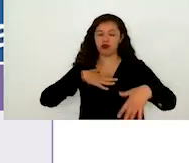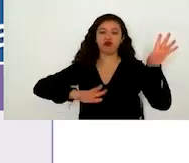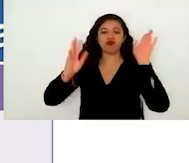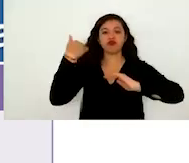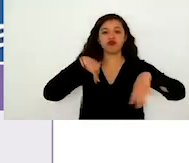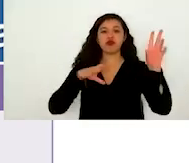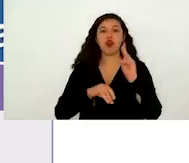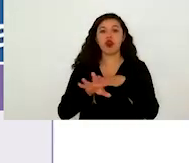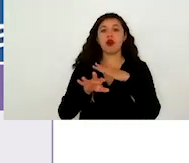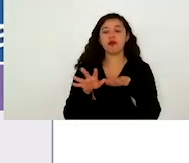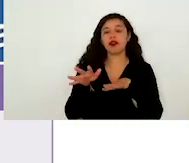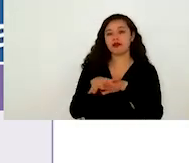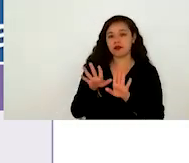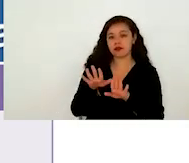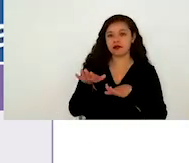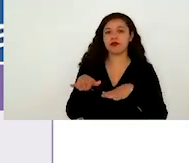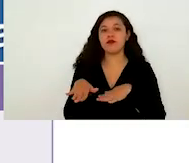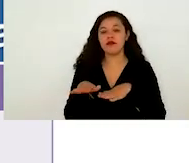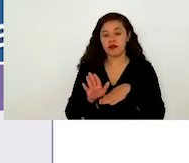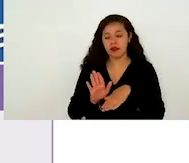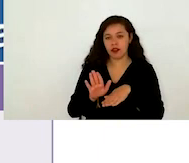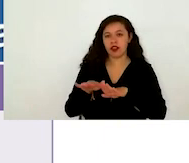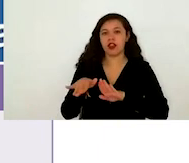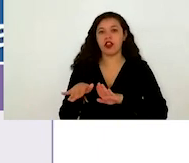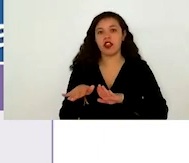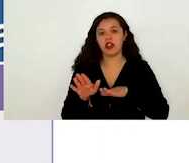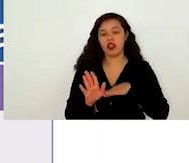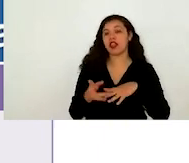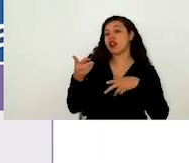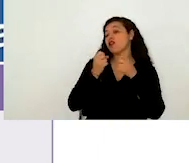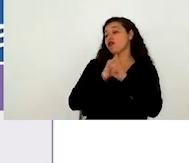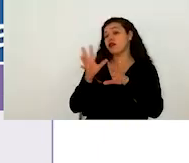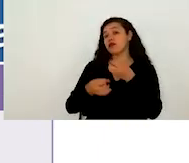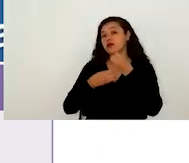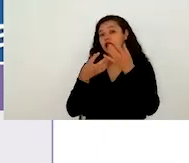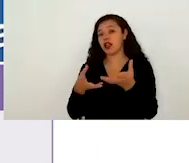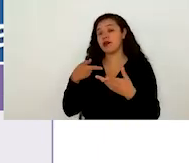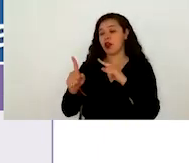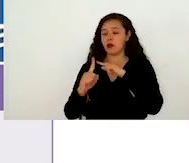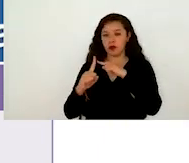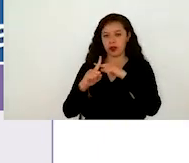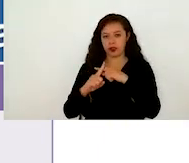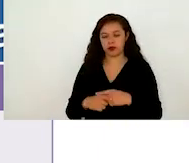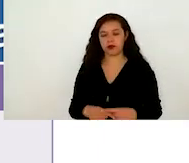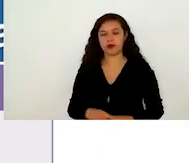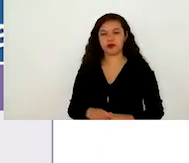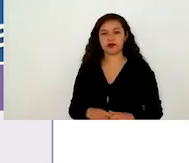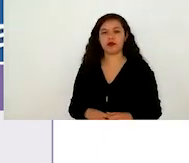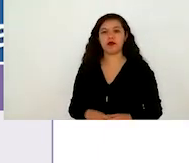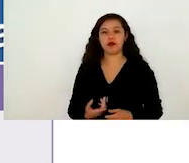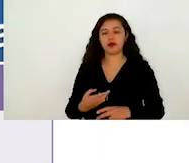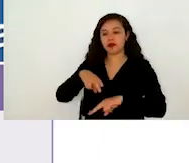pies estamos parados movimientos y delante de saber que estamos dando esa información pero es una señal positiva la postura